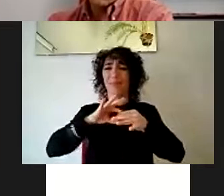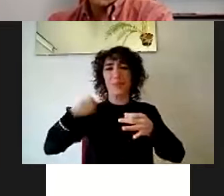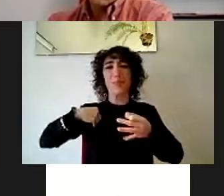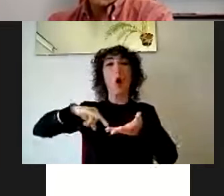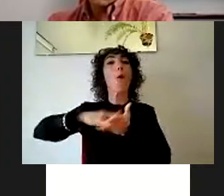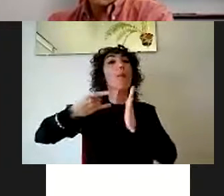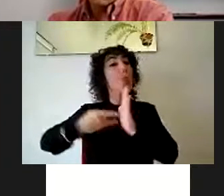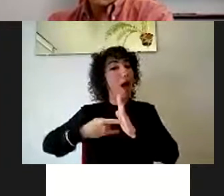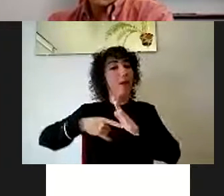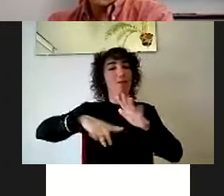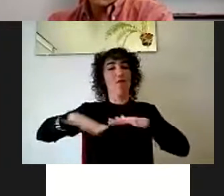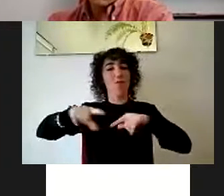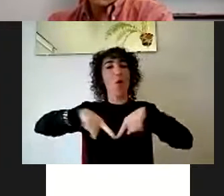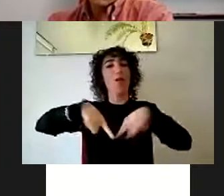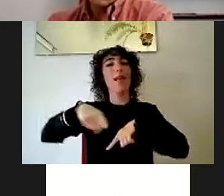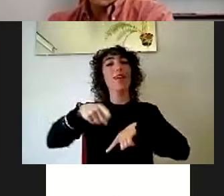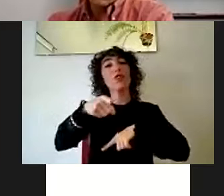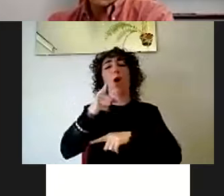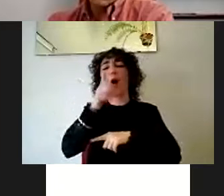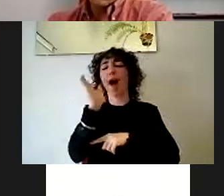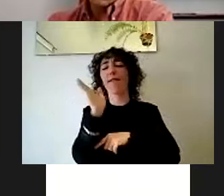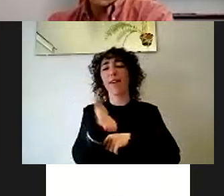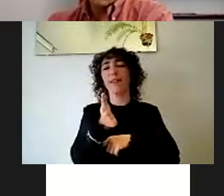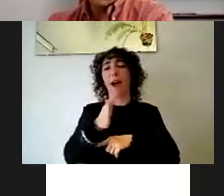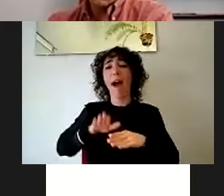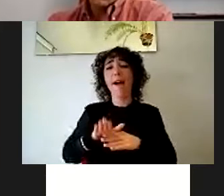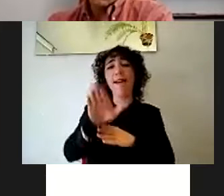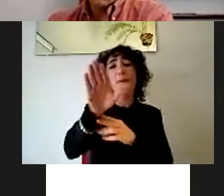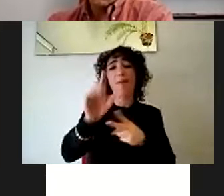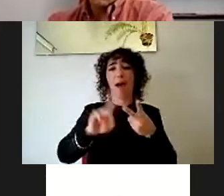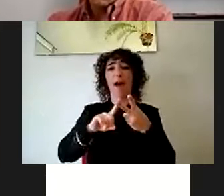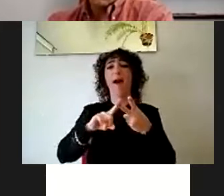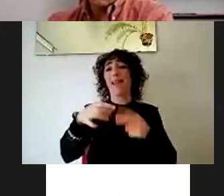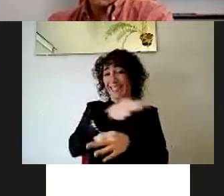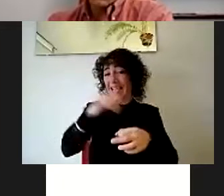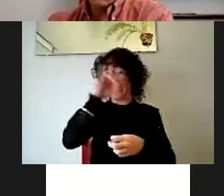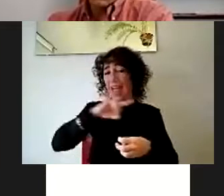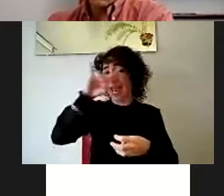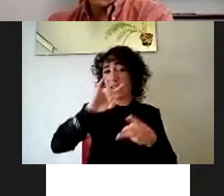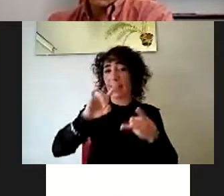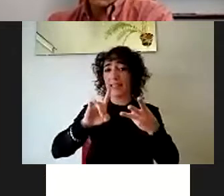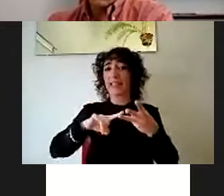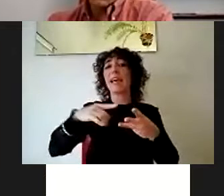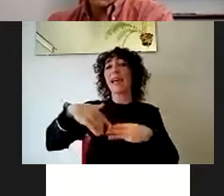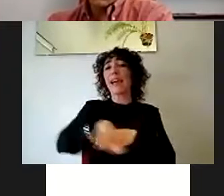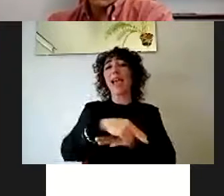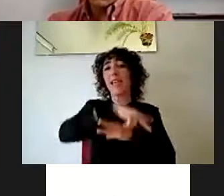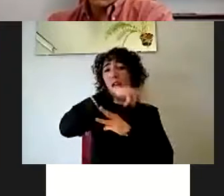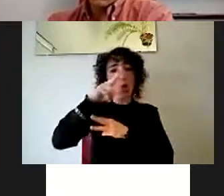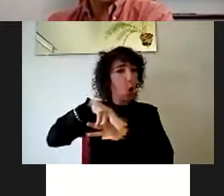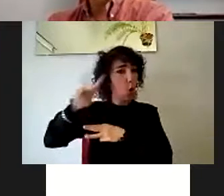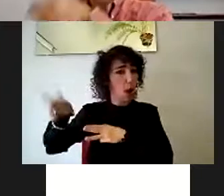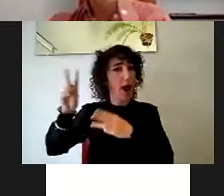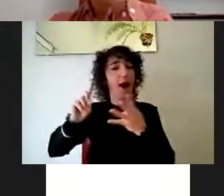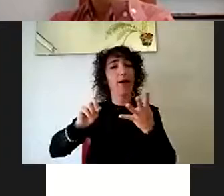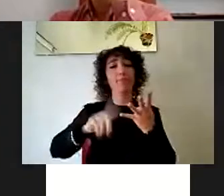eso afecta a la Rambla, Islas Canarias, Rambla, Islas Canarias, calle Noruega, calles de acceso principal a Puerto